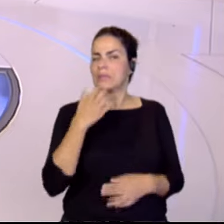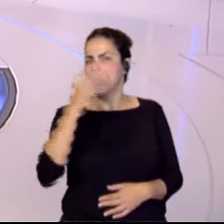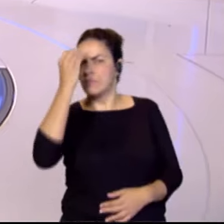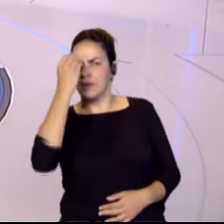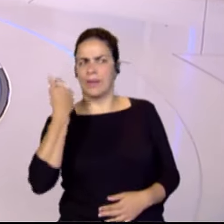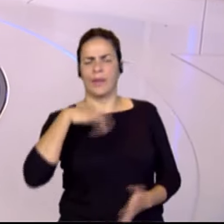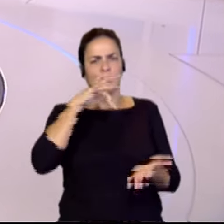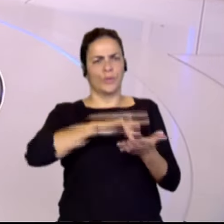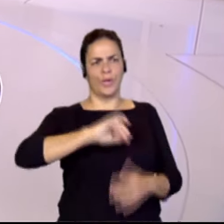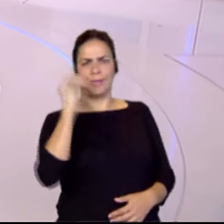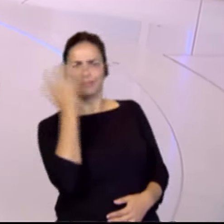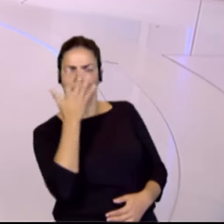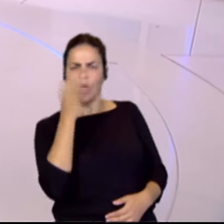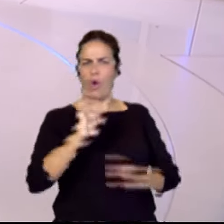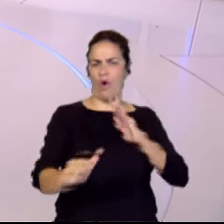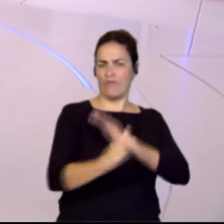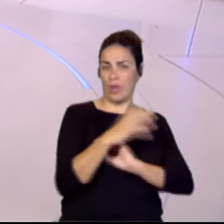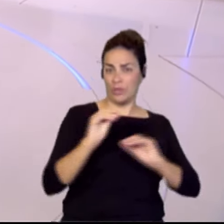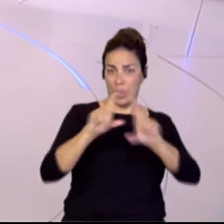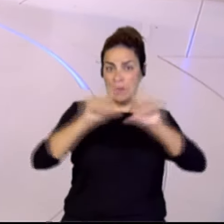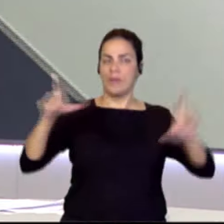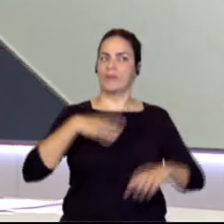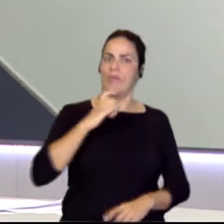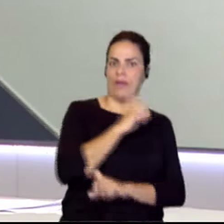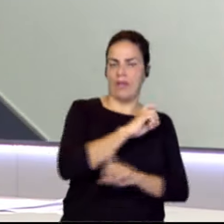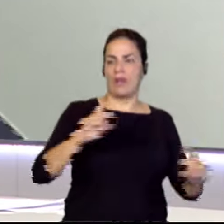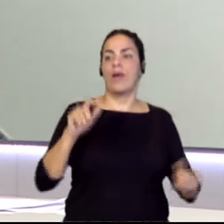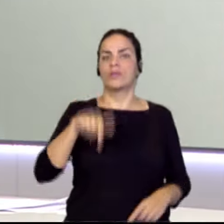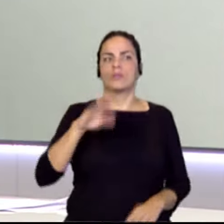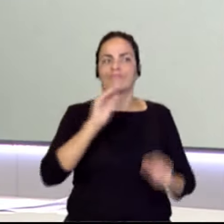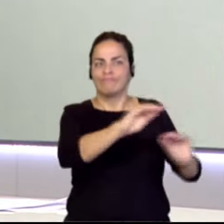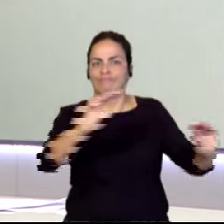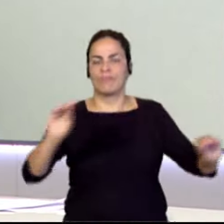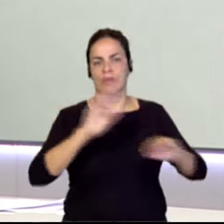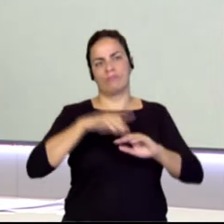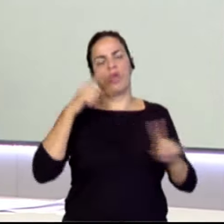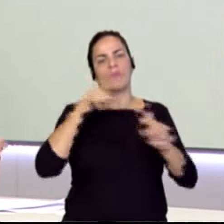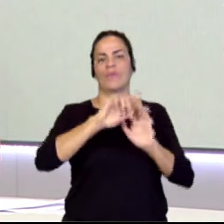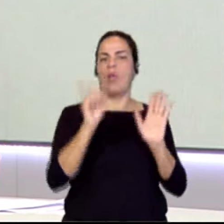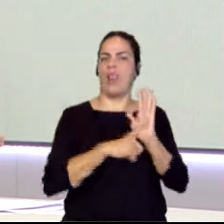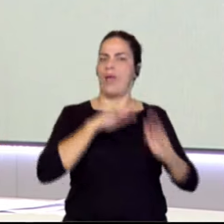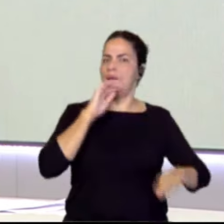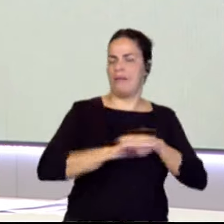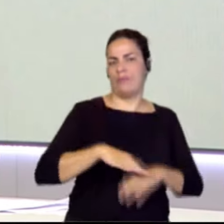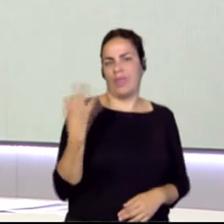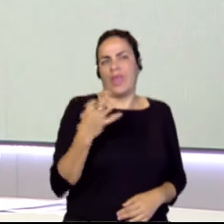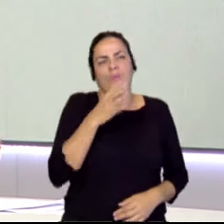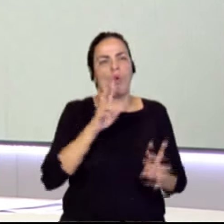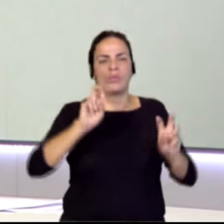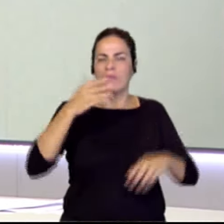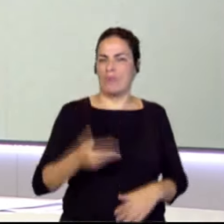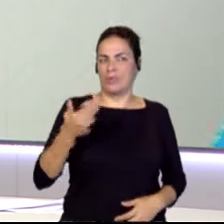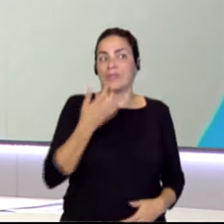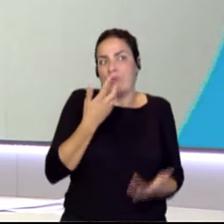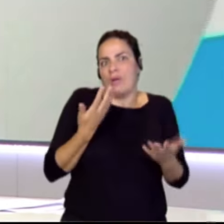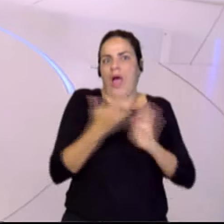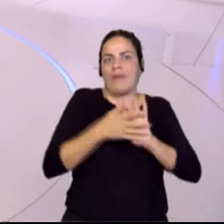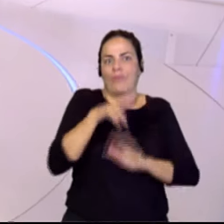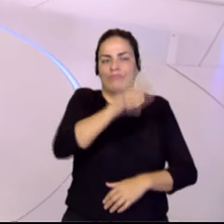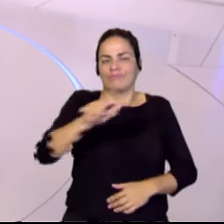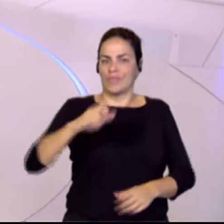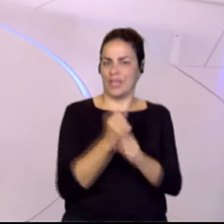fraude en sus empresas desde aquí ese llamamiento para que se cumpla la ley en una cuestión tan importante como son los derechos de los y las trabajadores